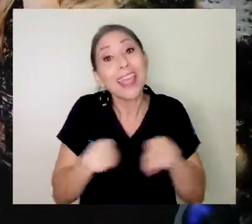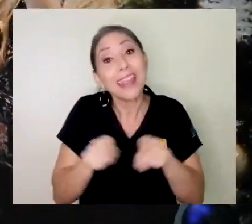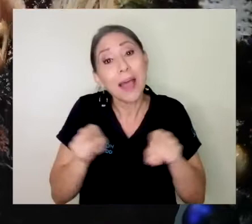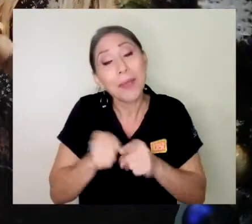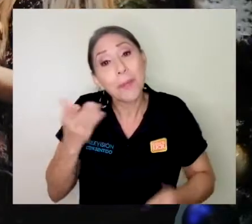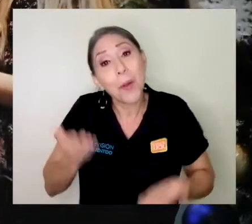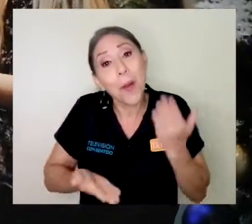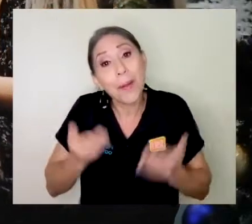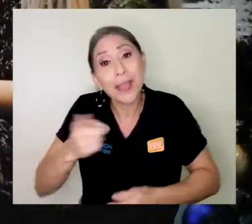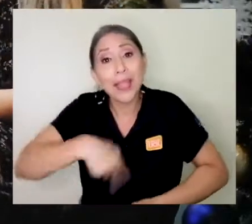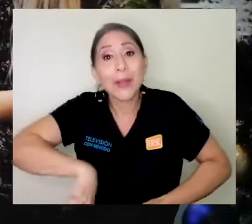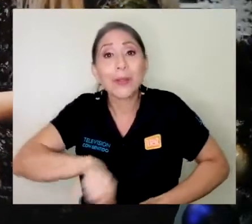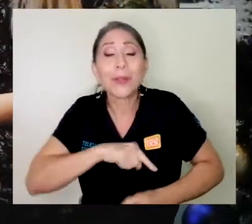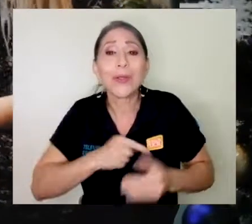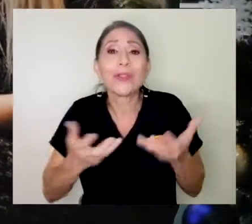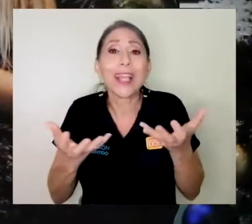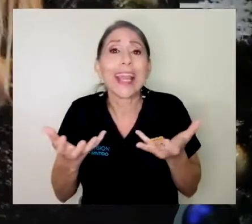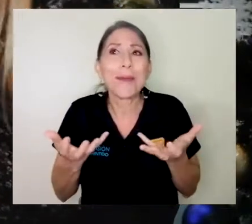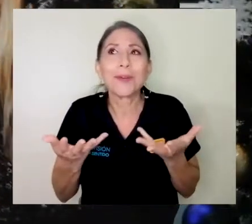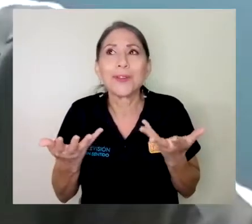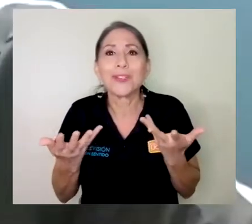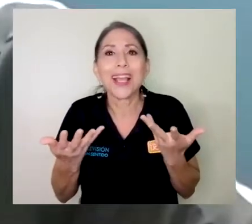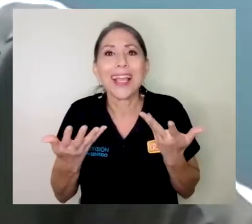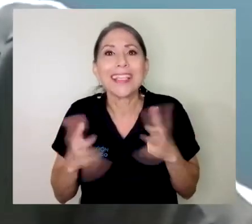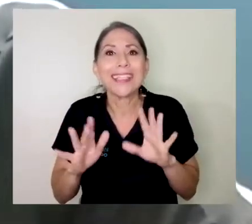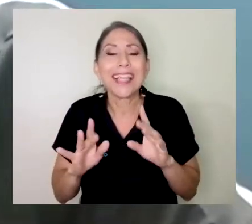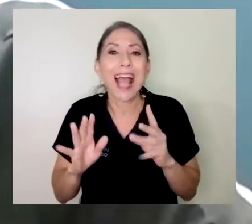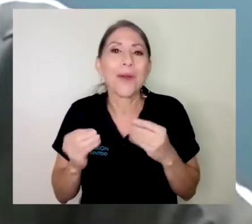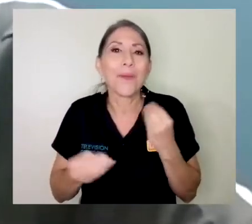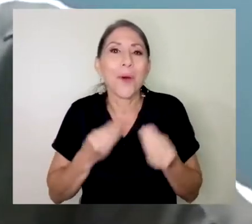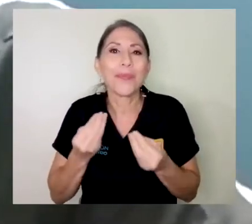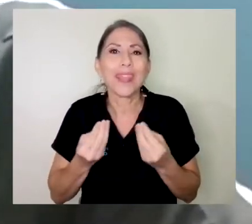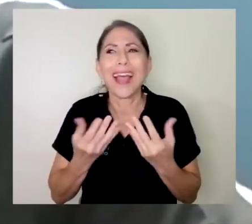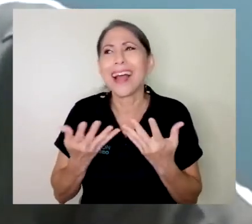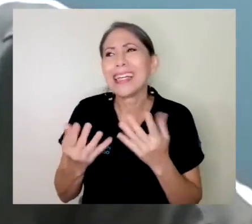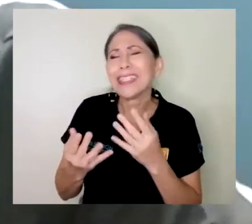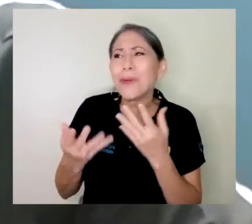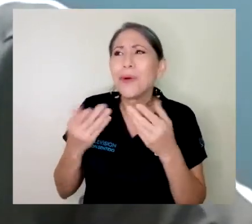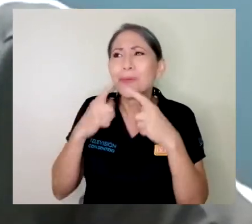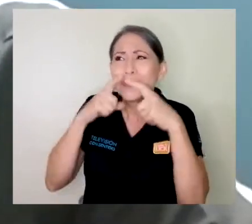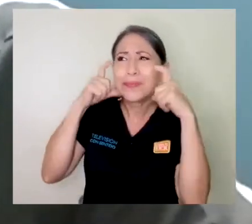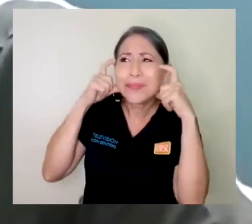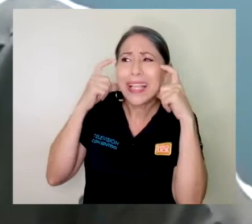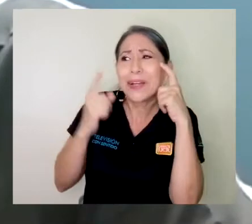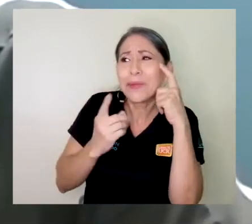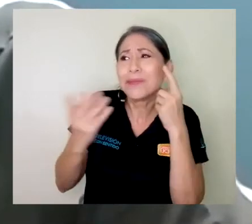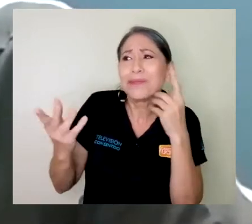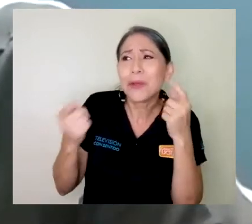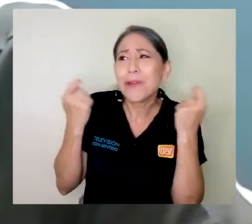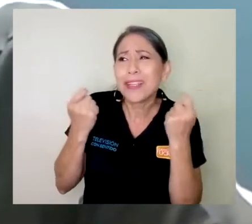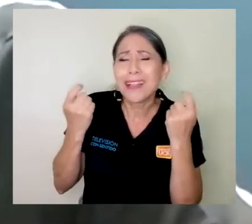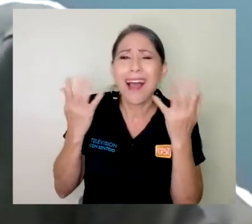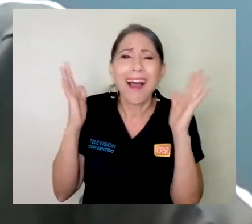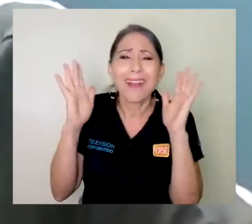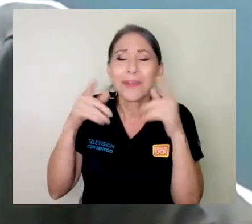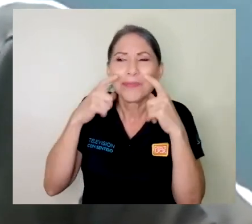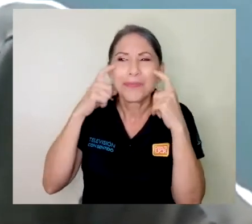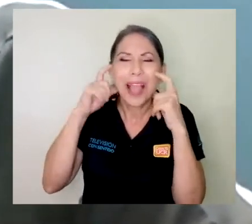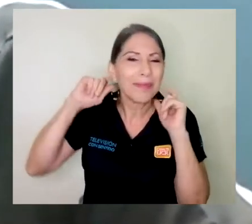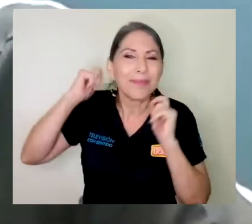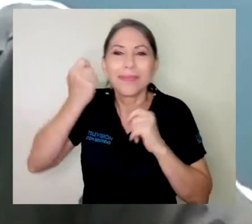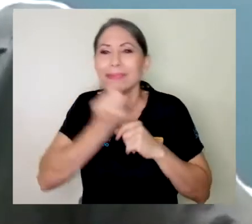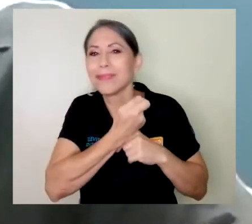querer dejar de cortar esta distancia aún más quitándonos la mascarilla. Entonces, si dejamos de